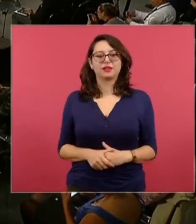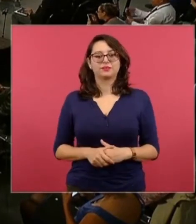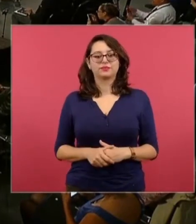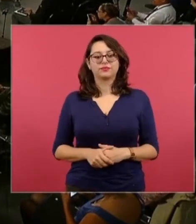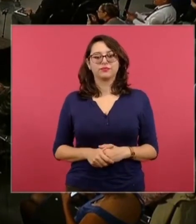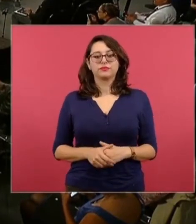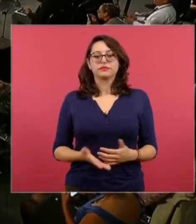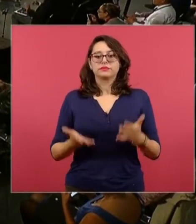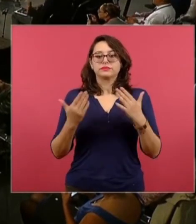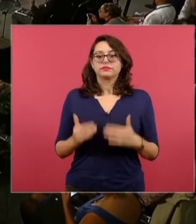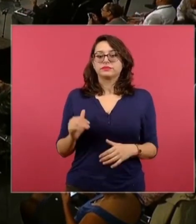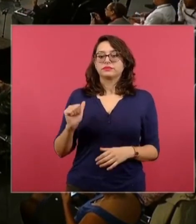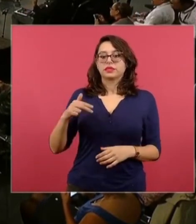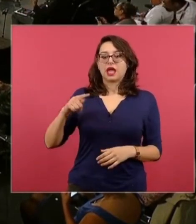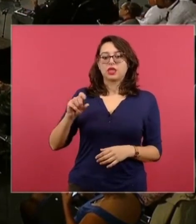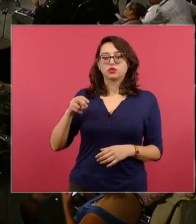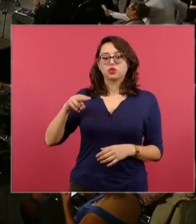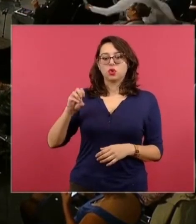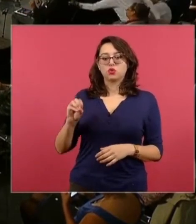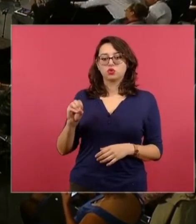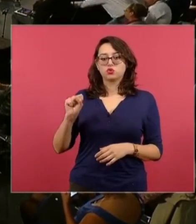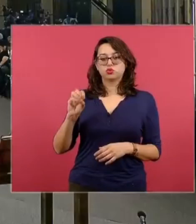Solís. Sí.